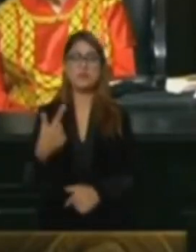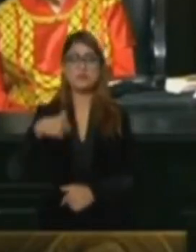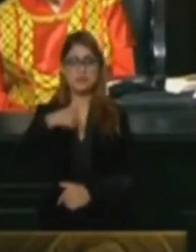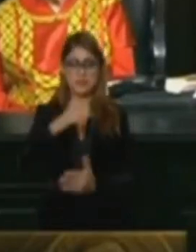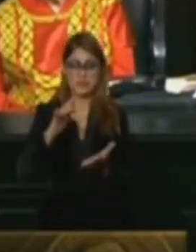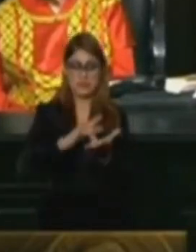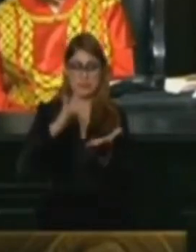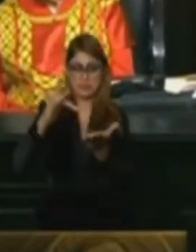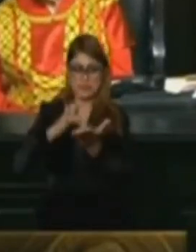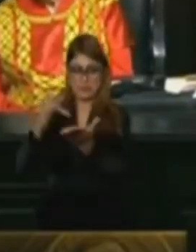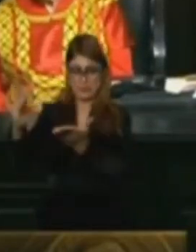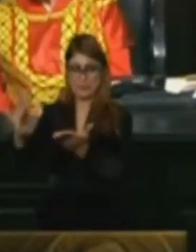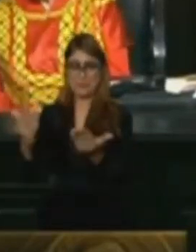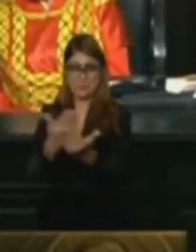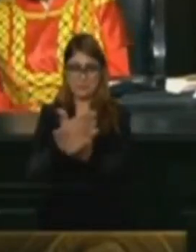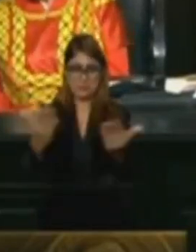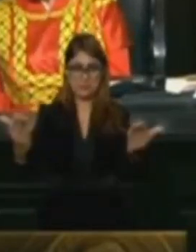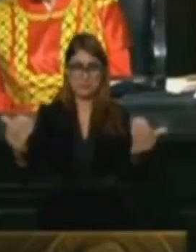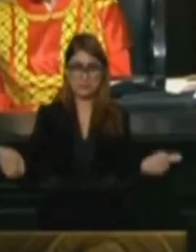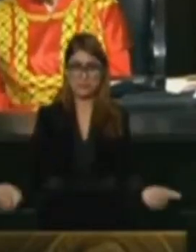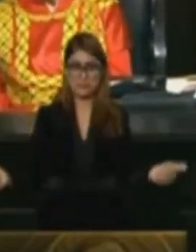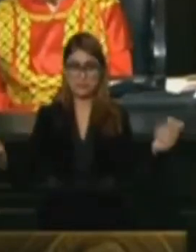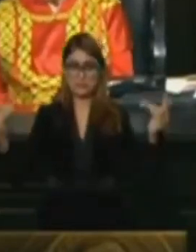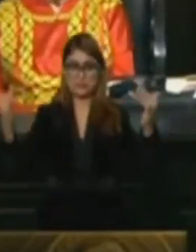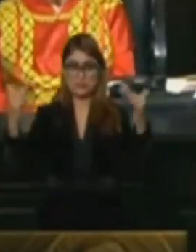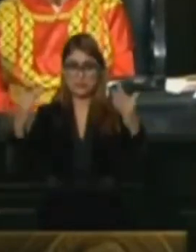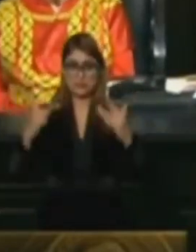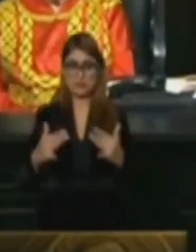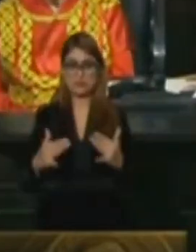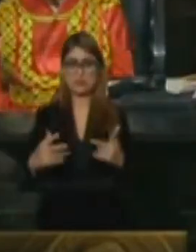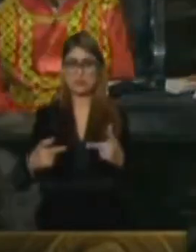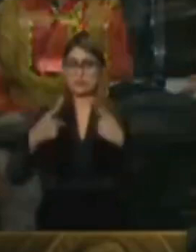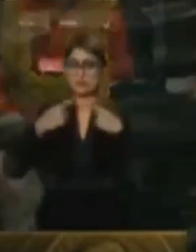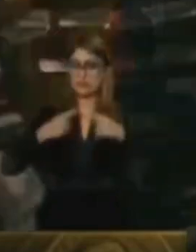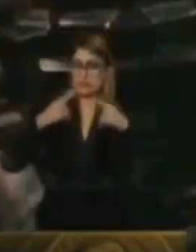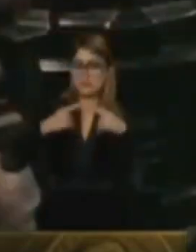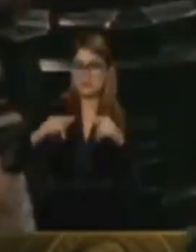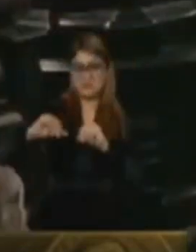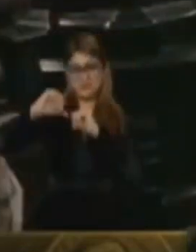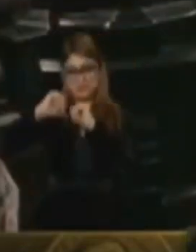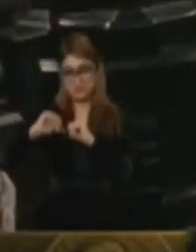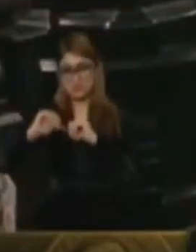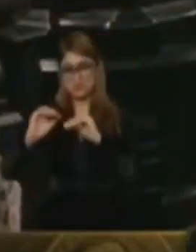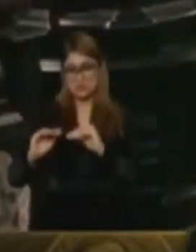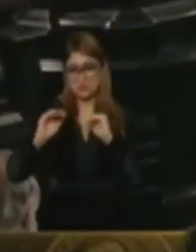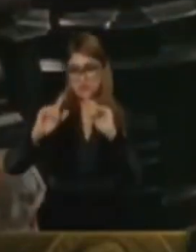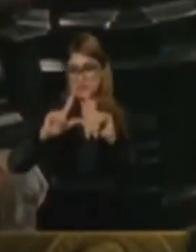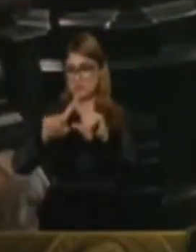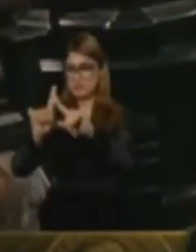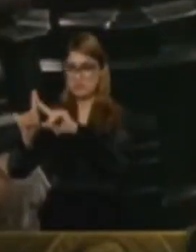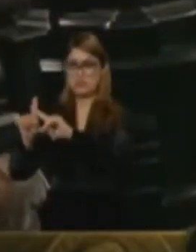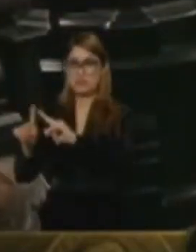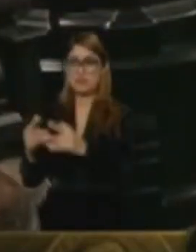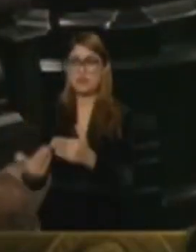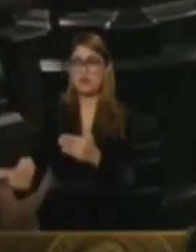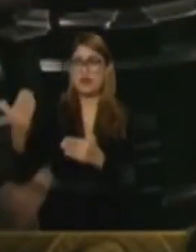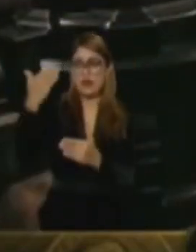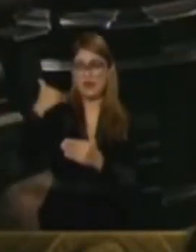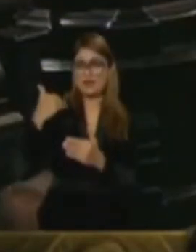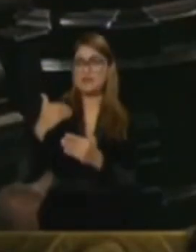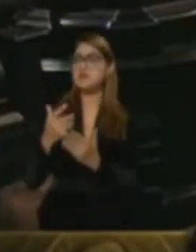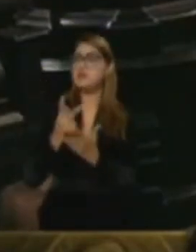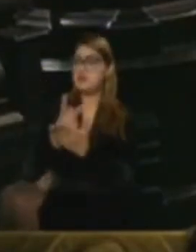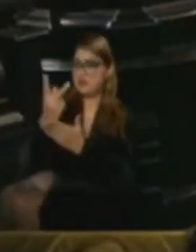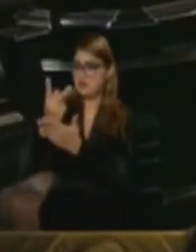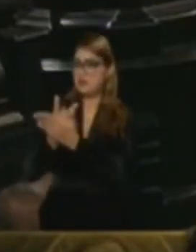Agradecemos la asistencia de distinguidas personalidades que con anterioridad